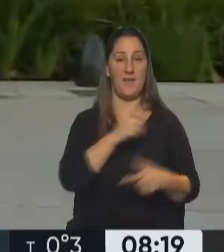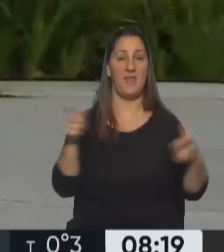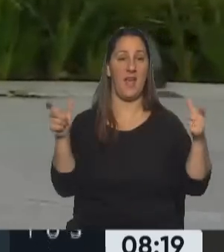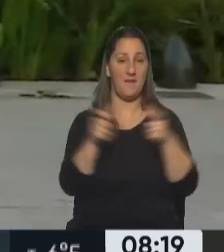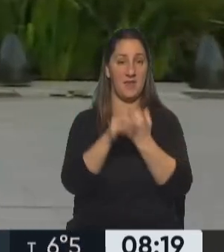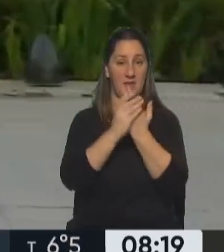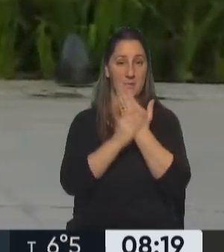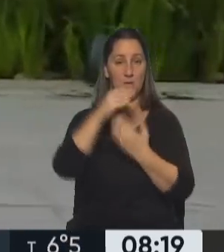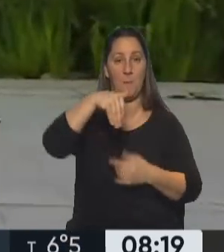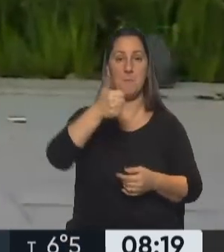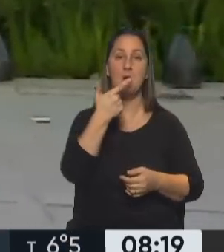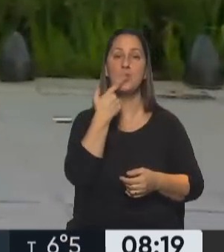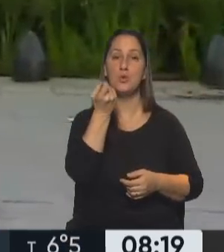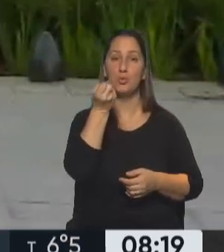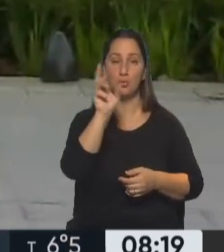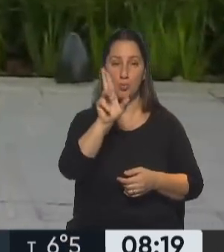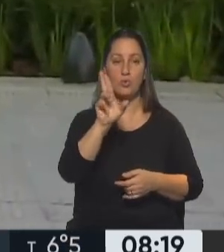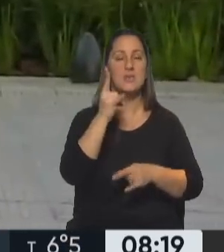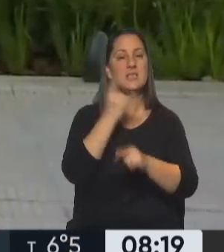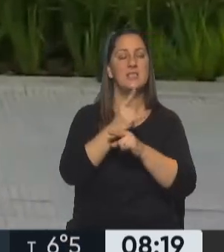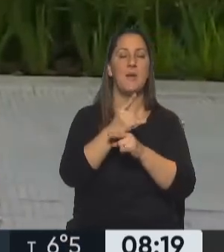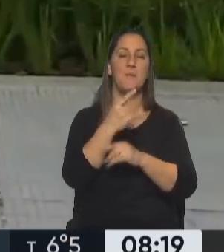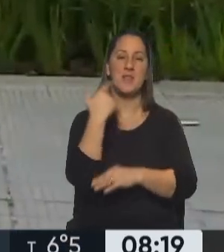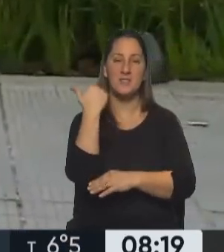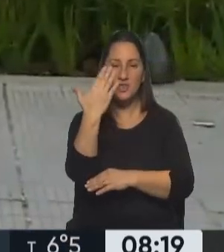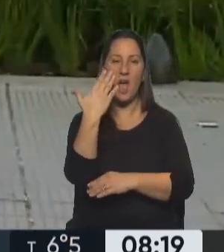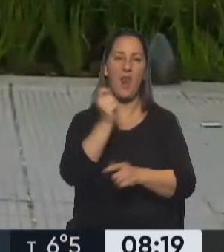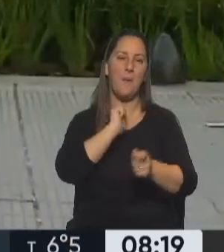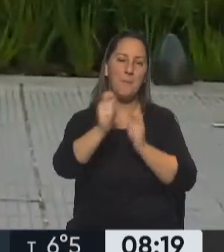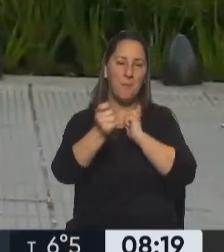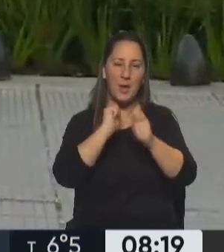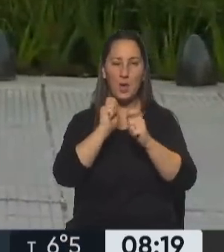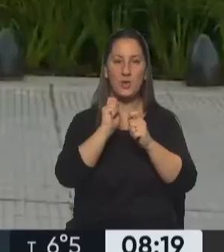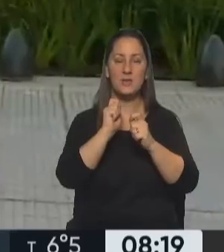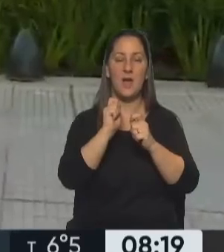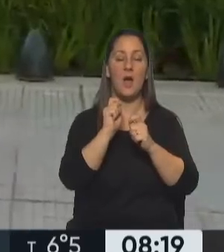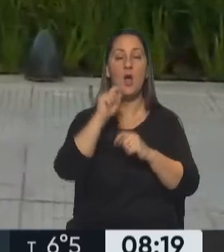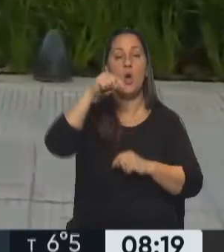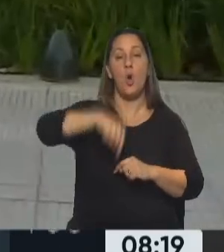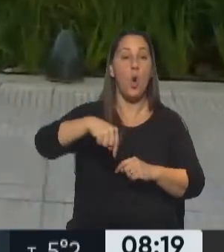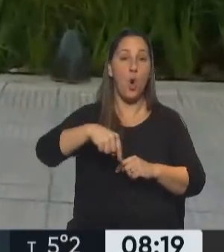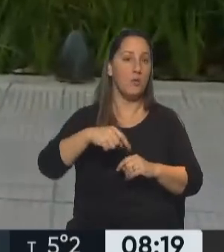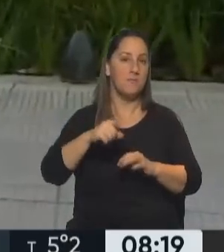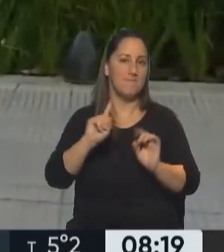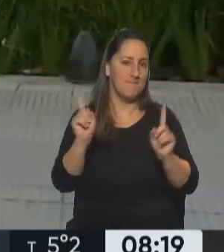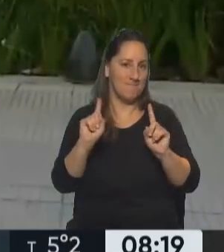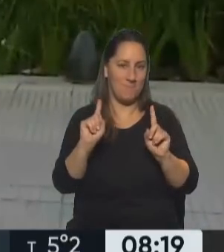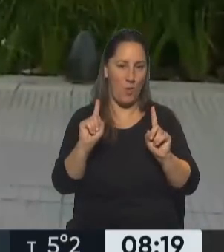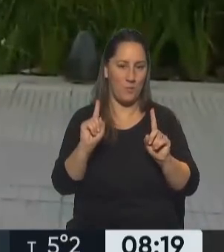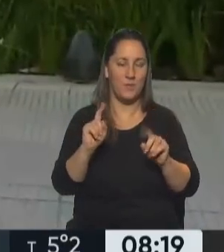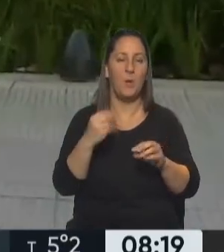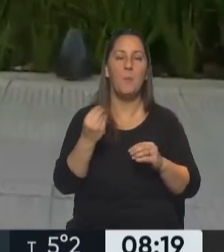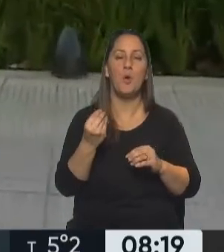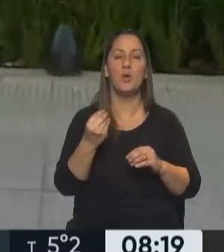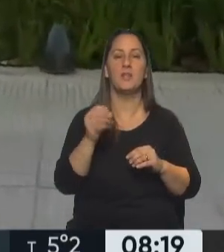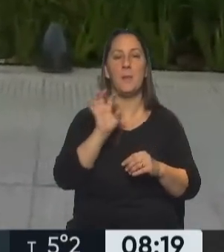Mansur, da una charla o unas palabras con los periodistas aquí apostados. Durante esta jornada no se producirá porque se